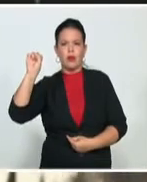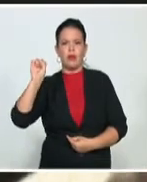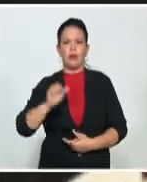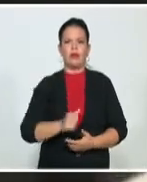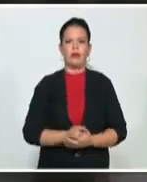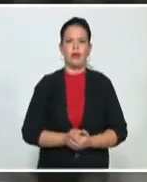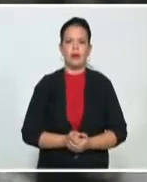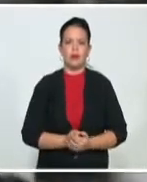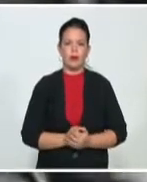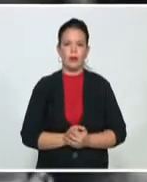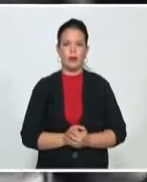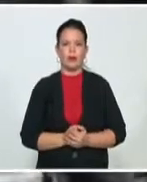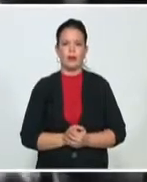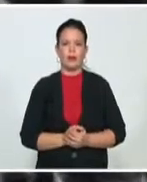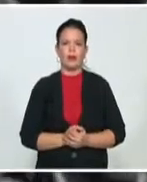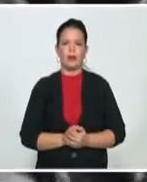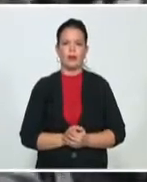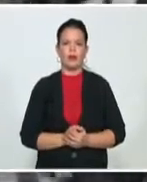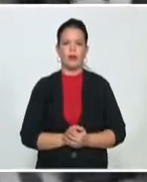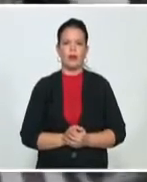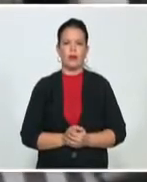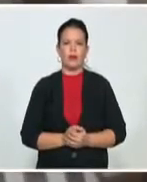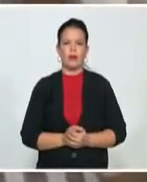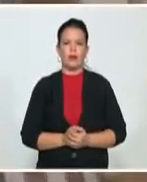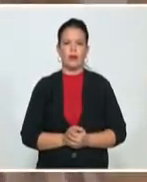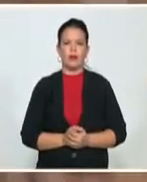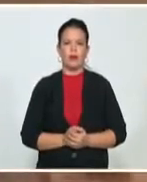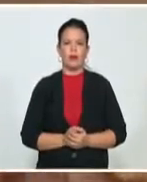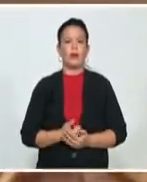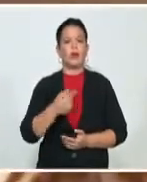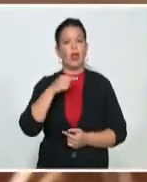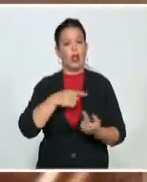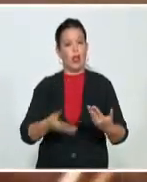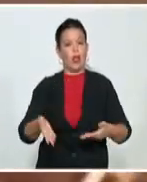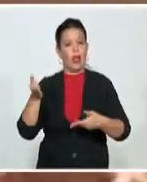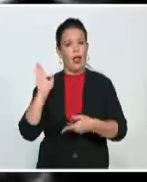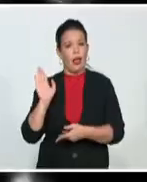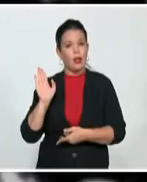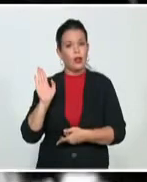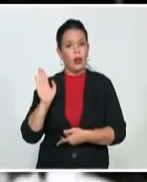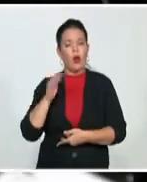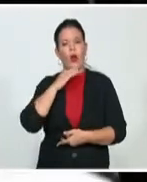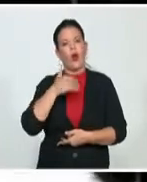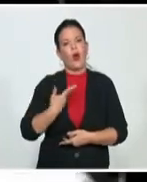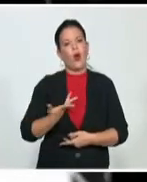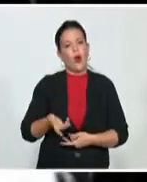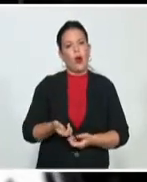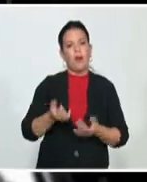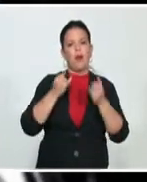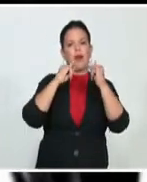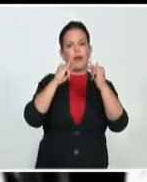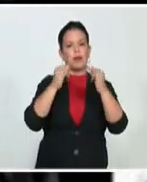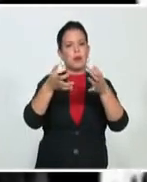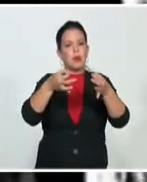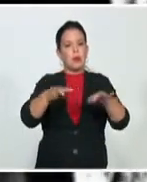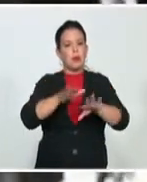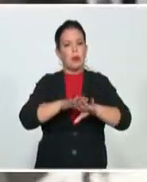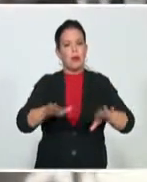Resumir la impronta de Dagoberto Gainza sería imposible a través de una nota informativa asignada por los tiempos del